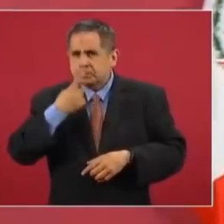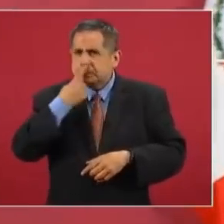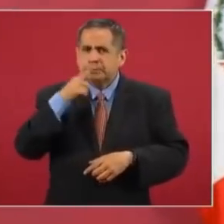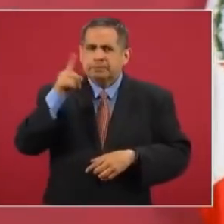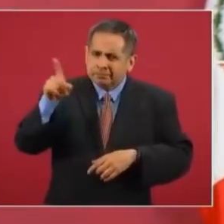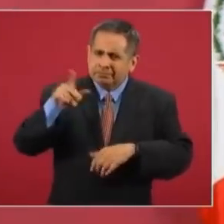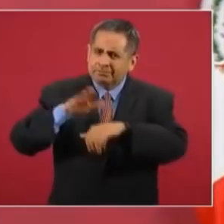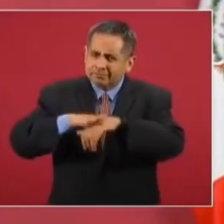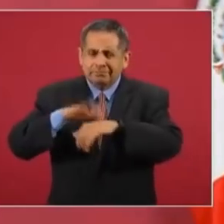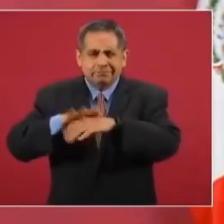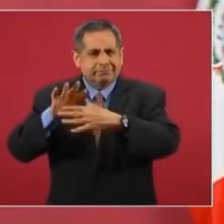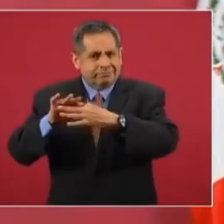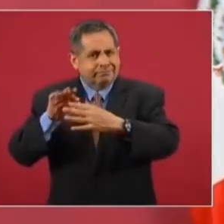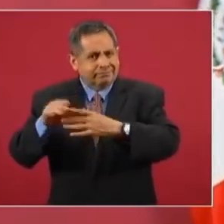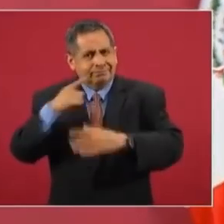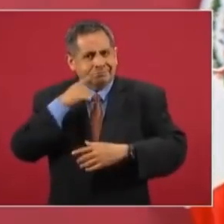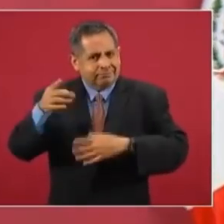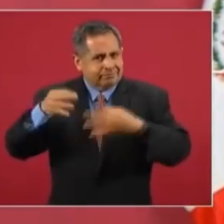presentar